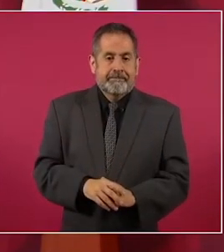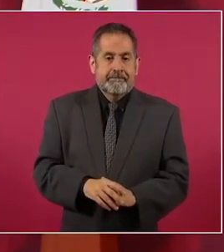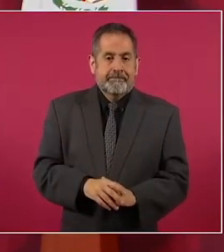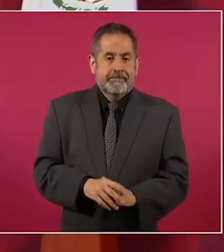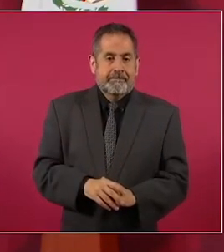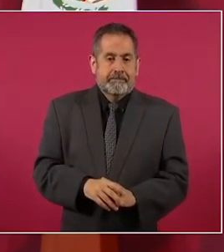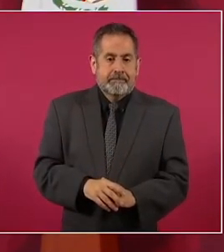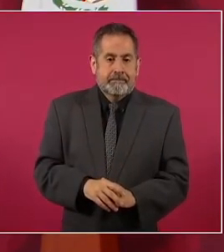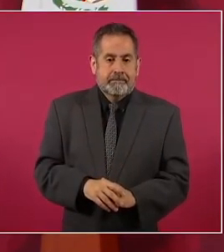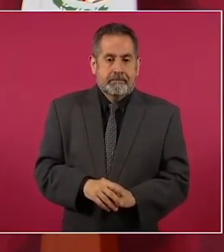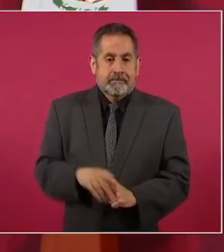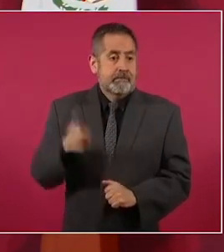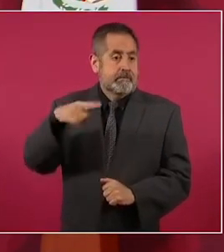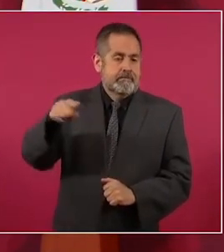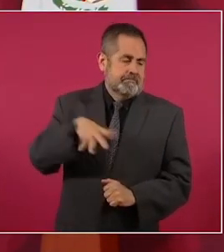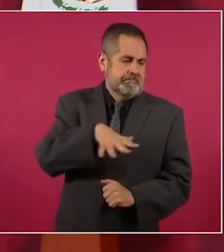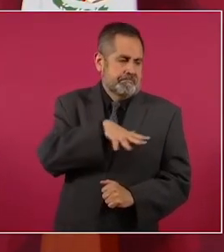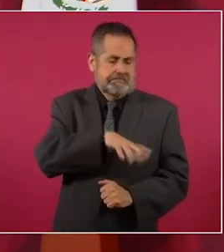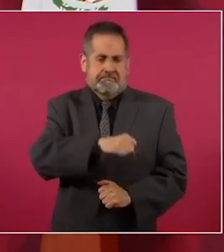Sí, se resisten.